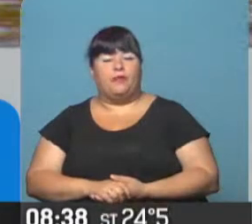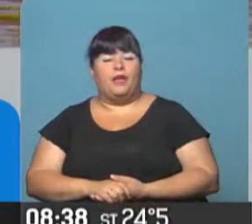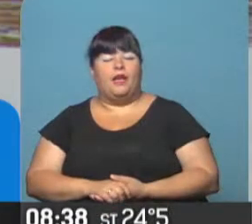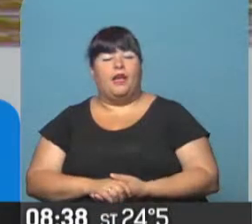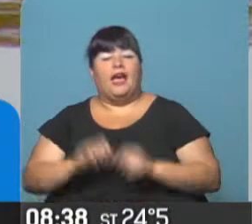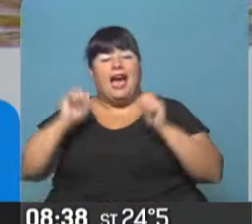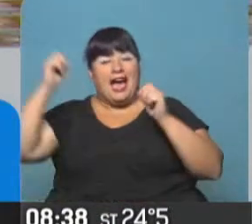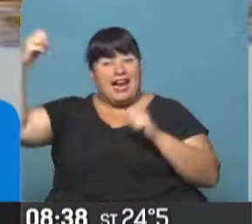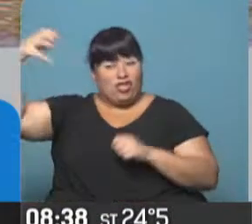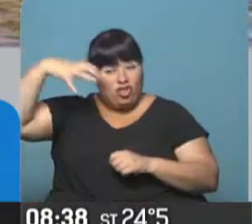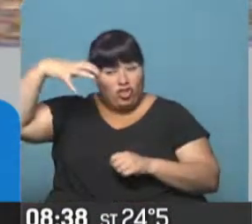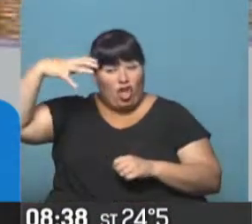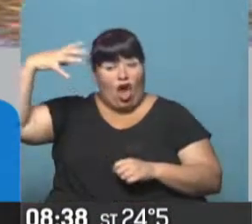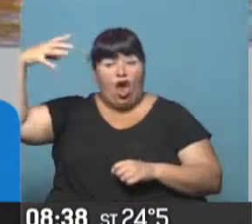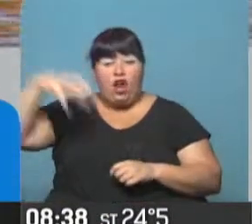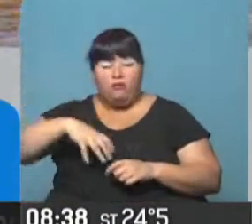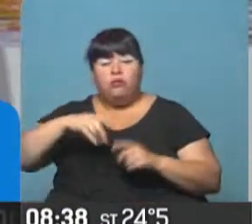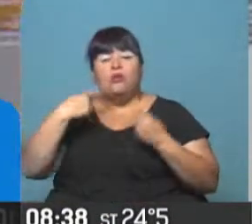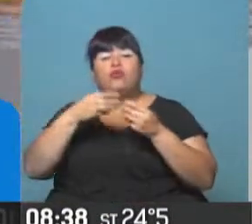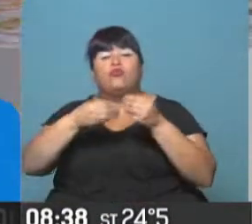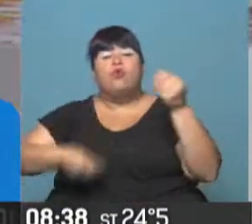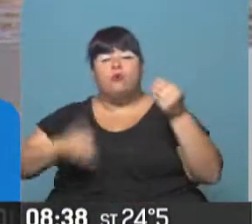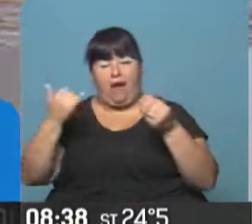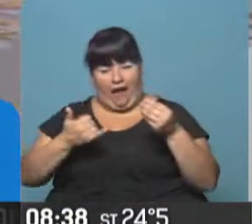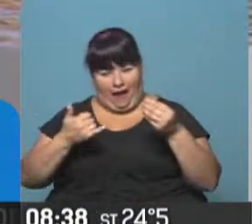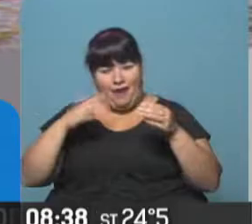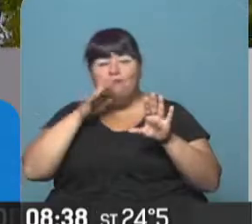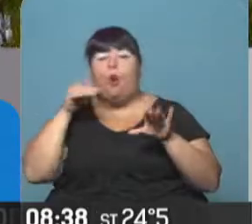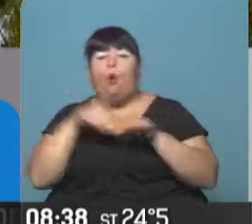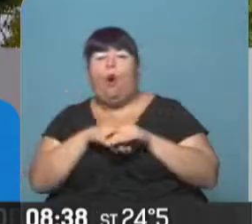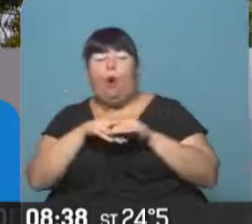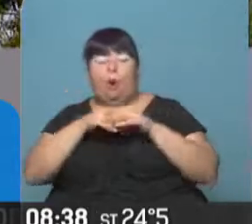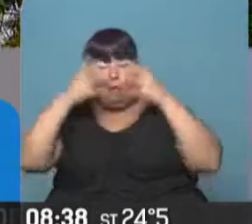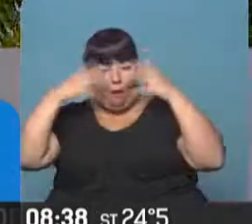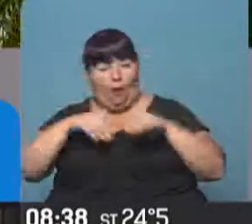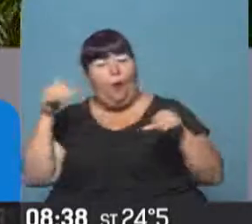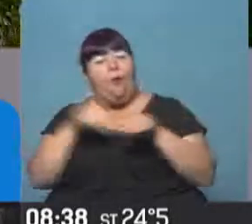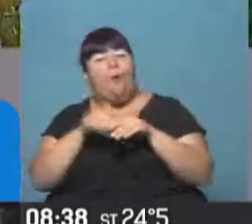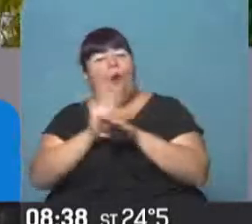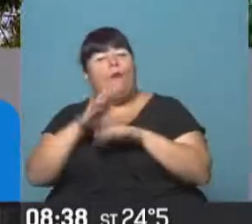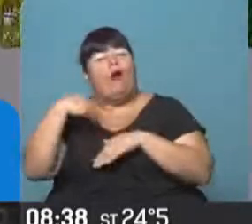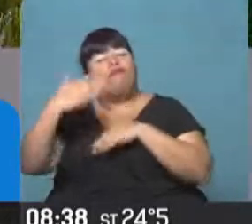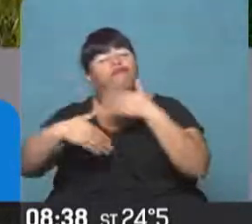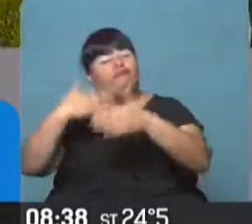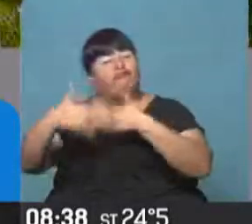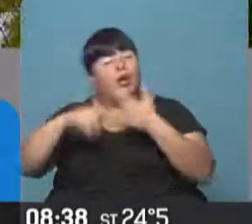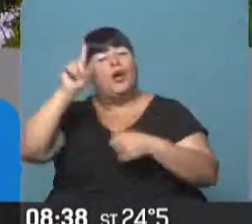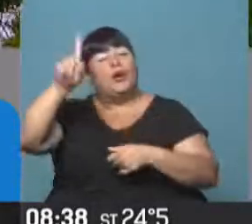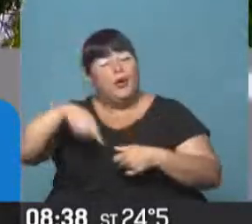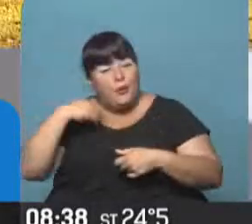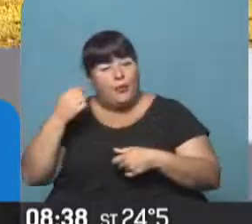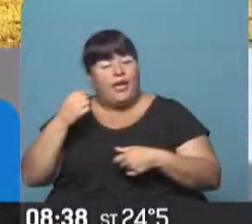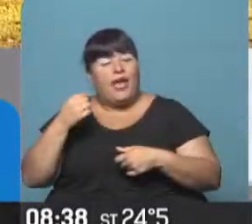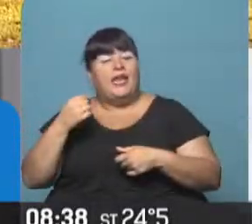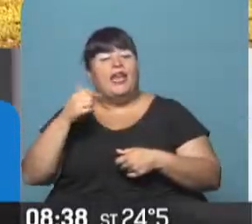las radiaciones solares, las radiaciones ultravioleta son acumulativas y esa acumulación a través del tiempo provoca la